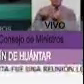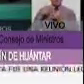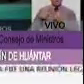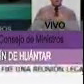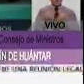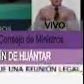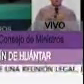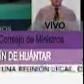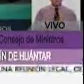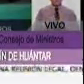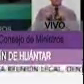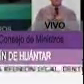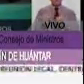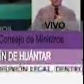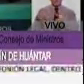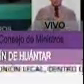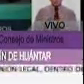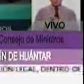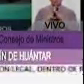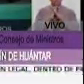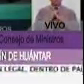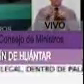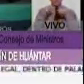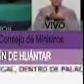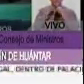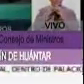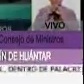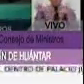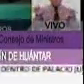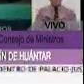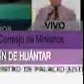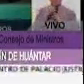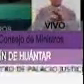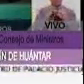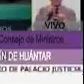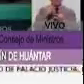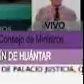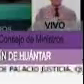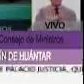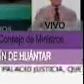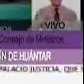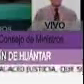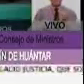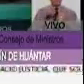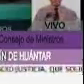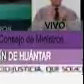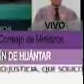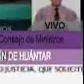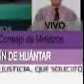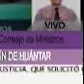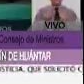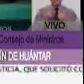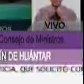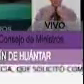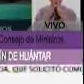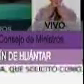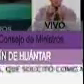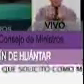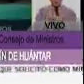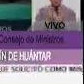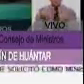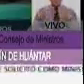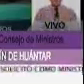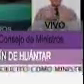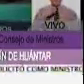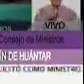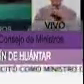todos los partidos, incluida la oposición, ha sido convocada de manera periódica al Ministerio de Justicia para ser informada de los